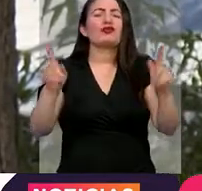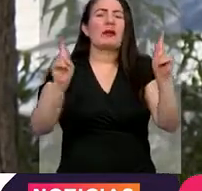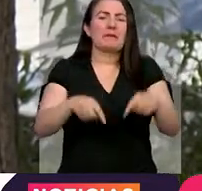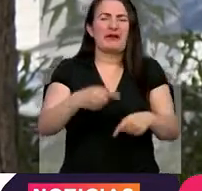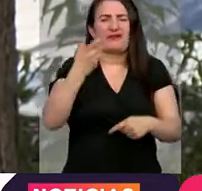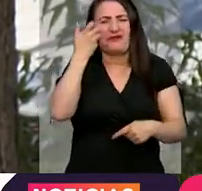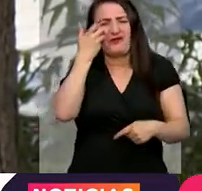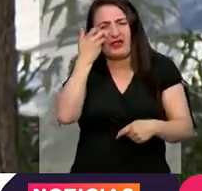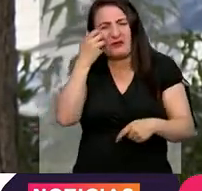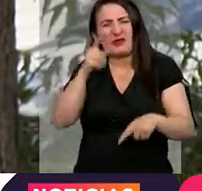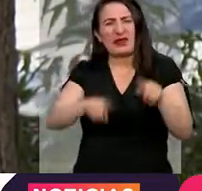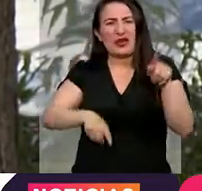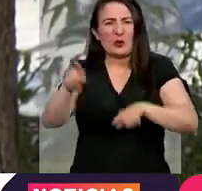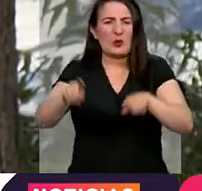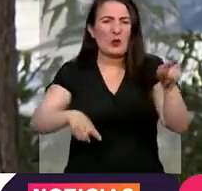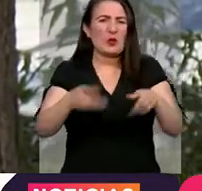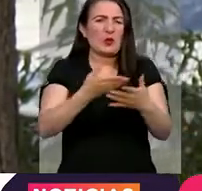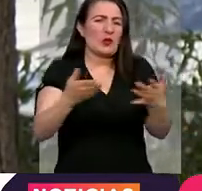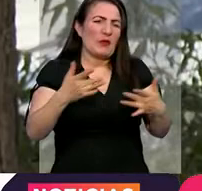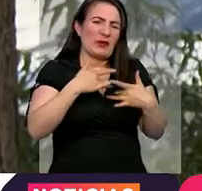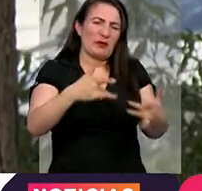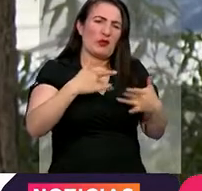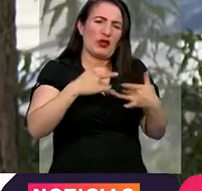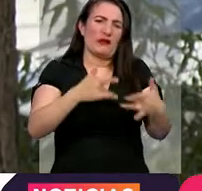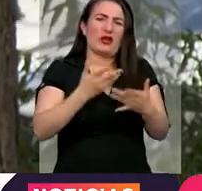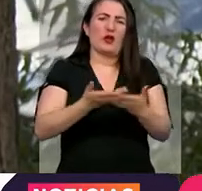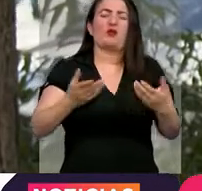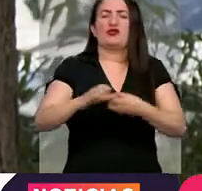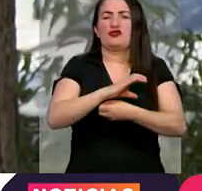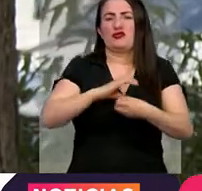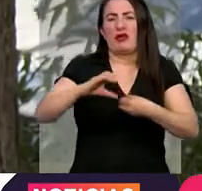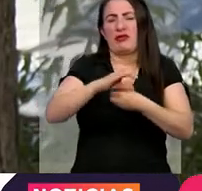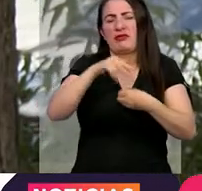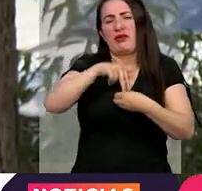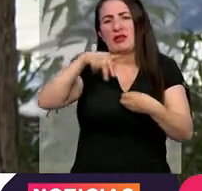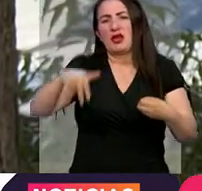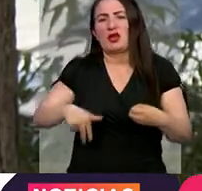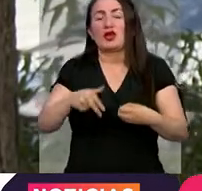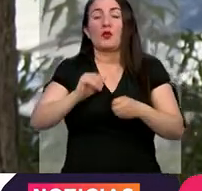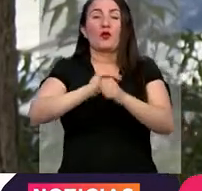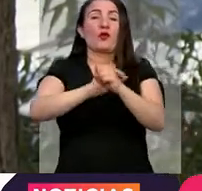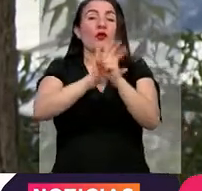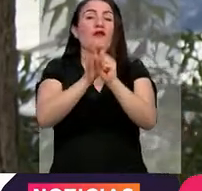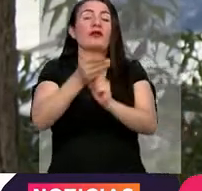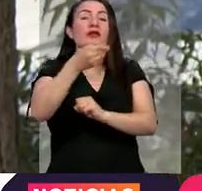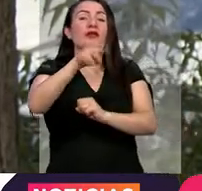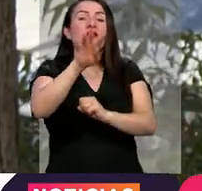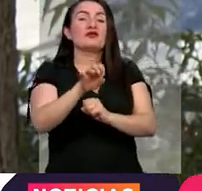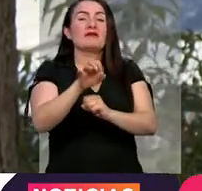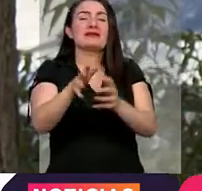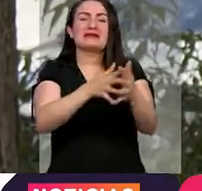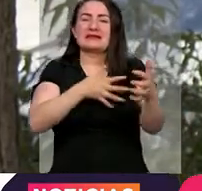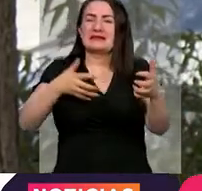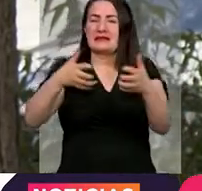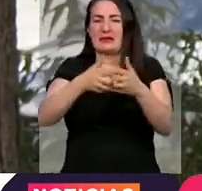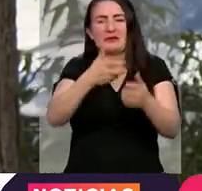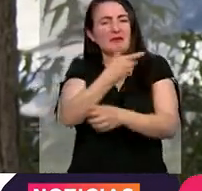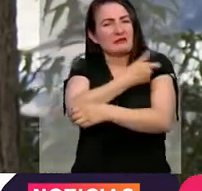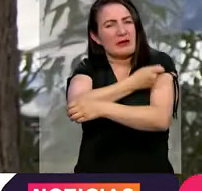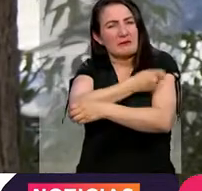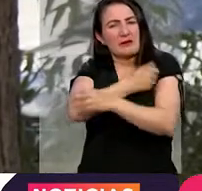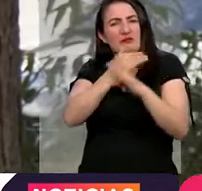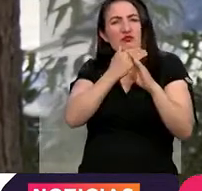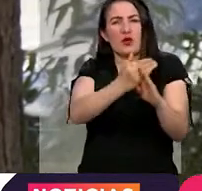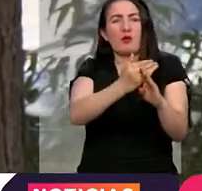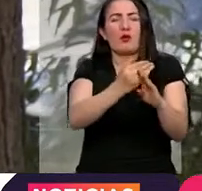que tienen actualmente toda la disponibilidad para la ciudadanía, por ejemplo, en cuanto al COVID-19 y ese sistema de inmunización.